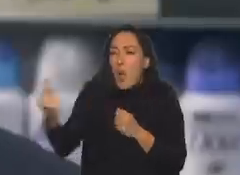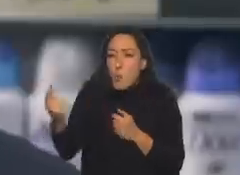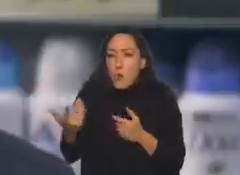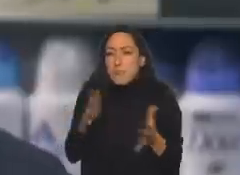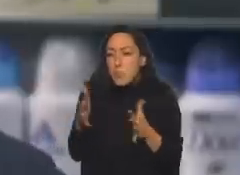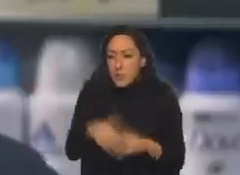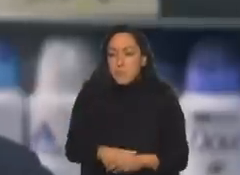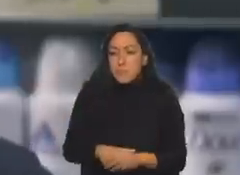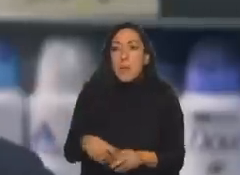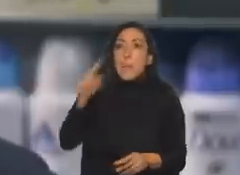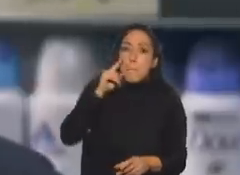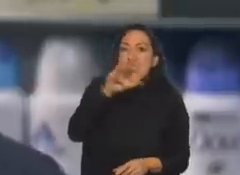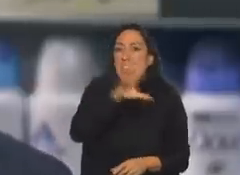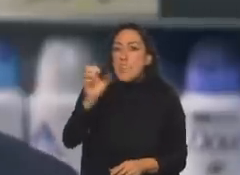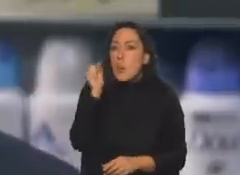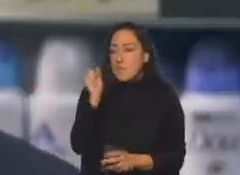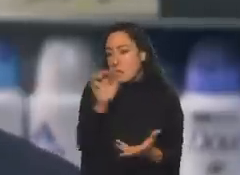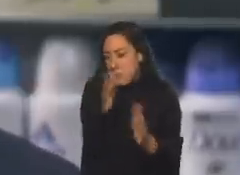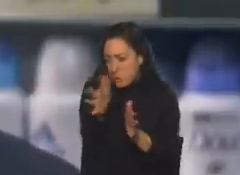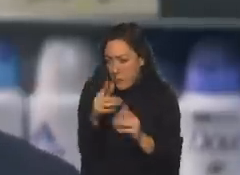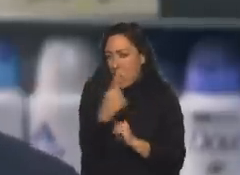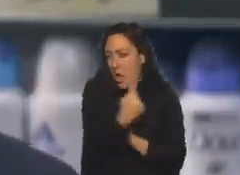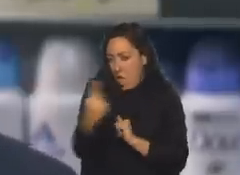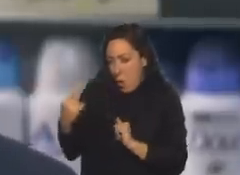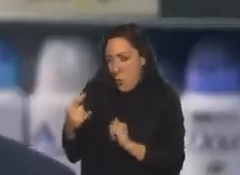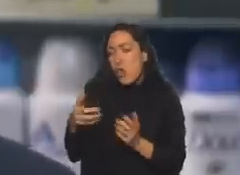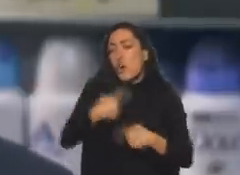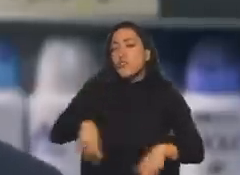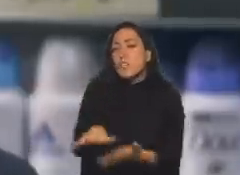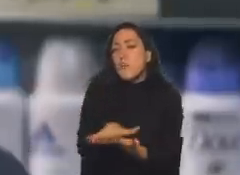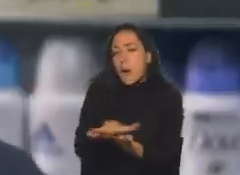Y el promedio está en 1.500 pesos, digamos, con lo básico